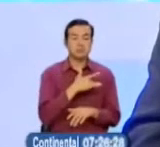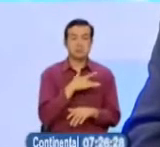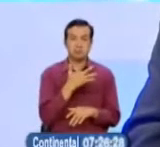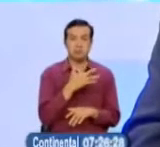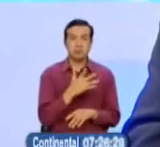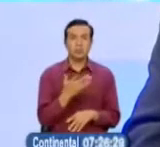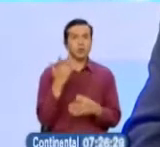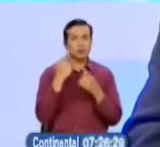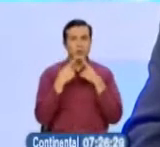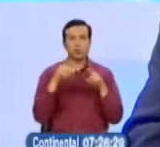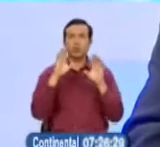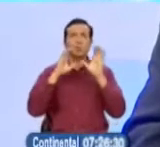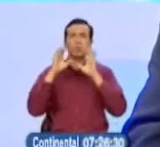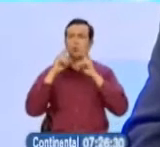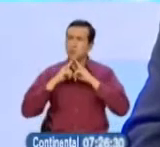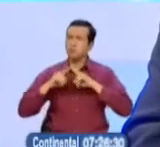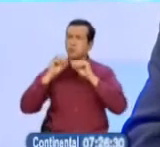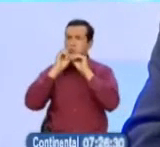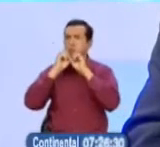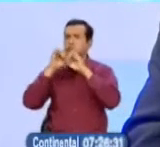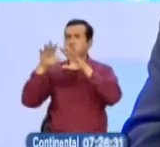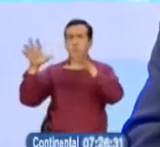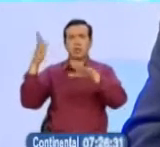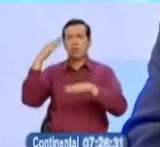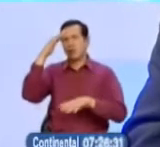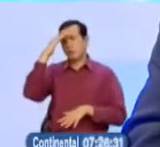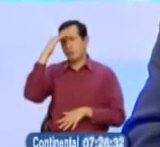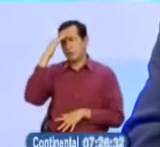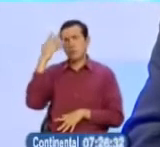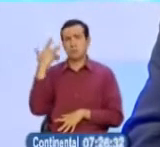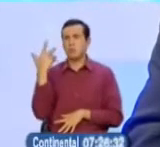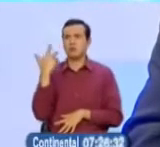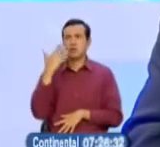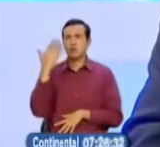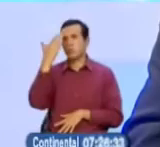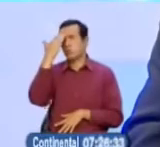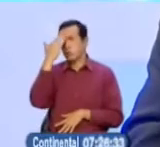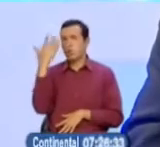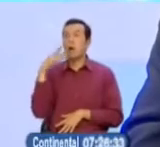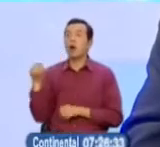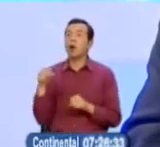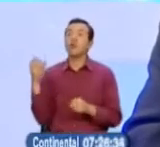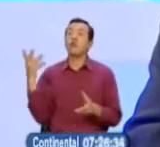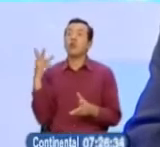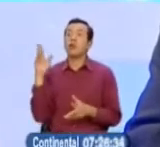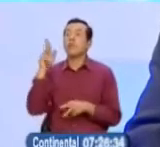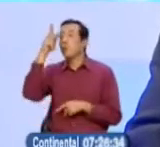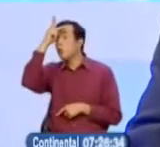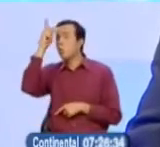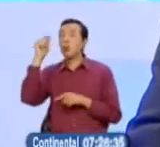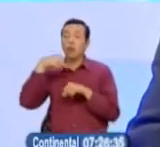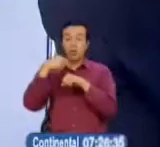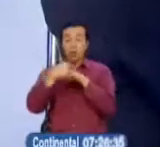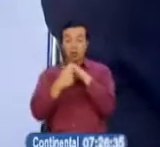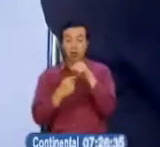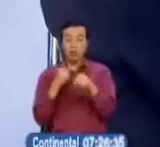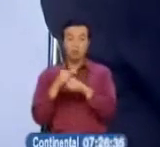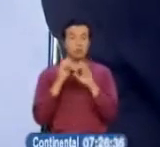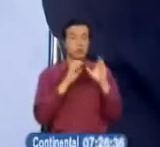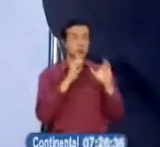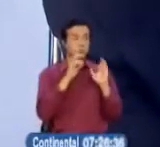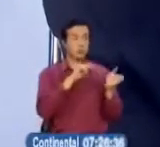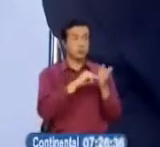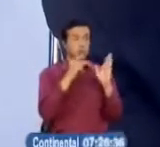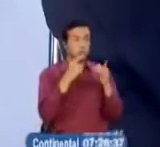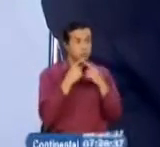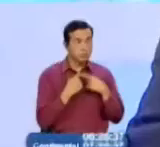el poder de la comunicación nos hace que conozcamos y que estemos enterados de lo que pasa en cualquier parte del globo. Comunicación a partir de la